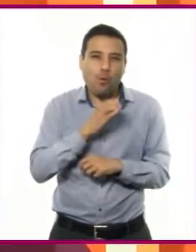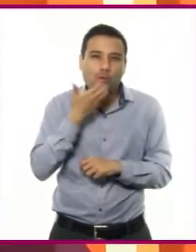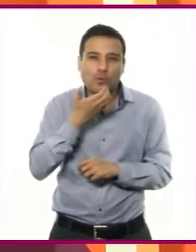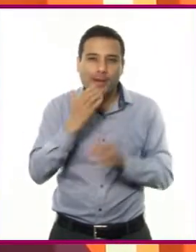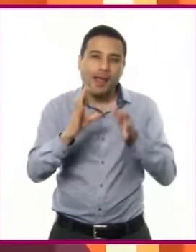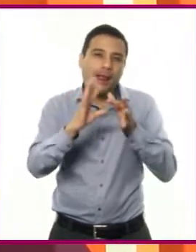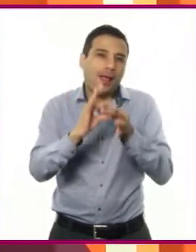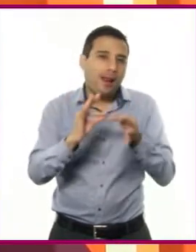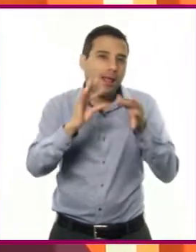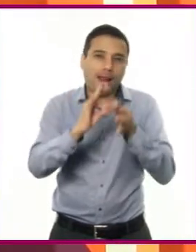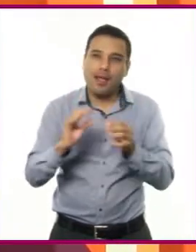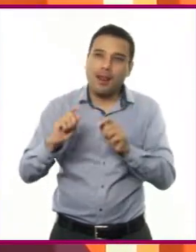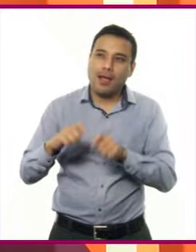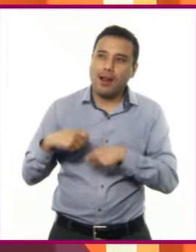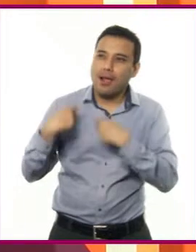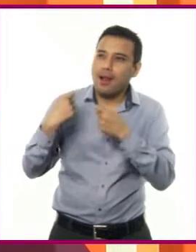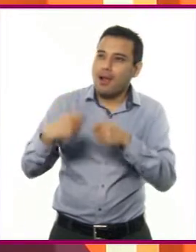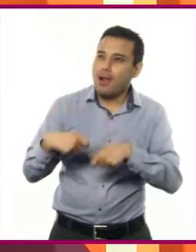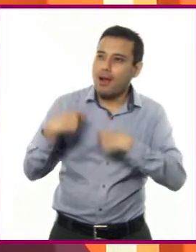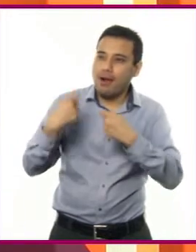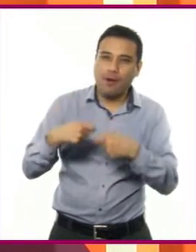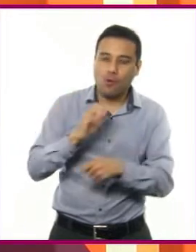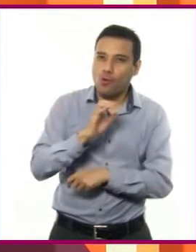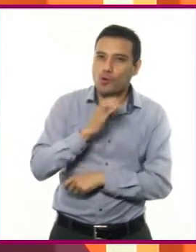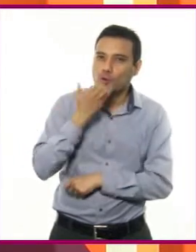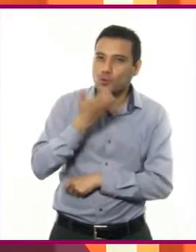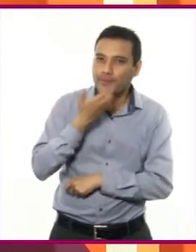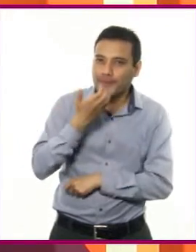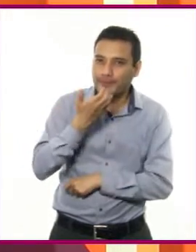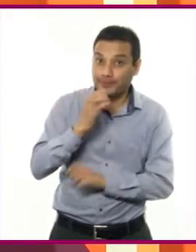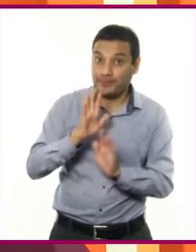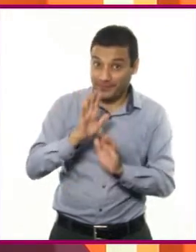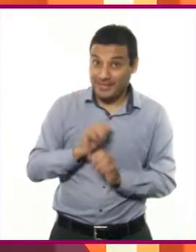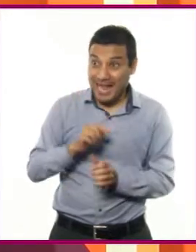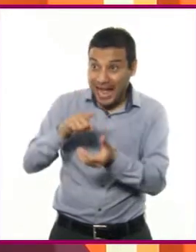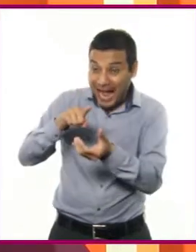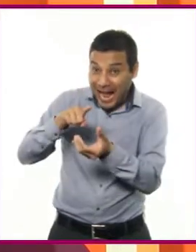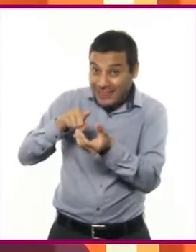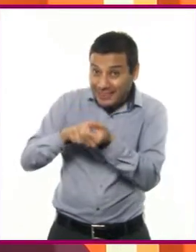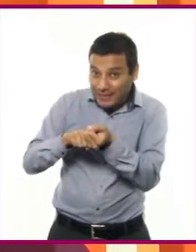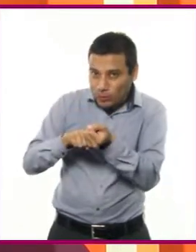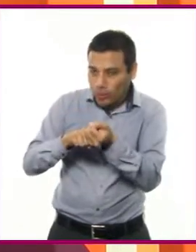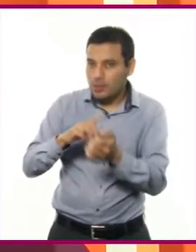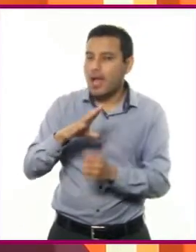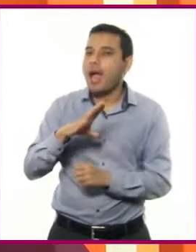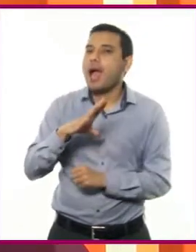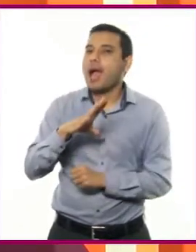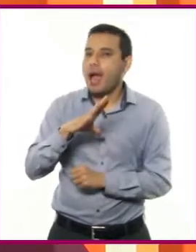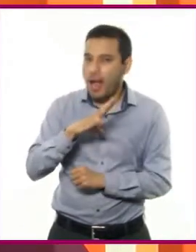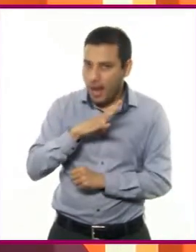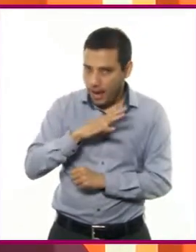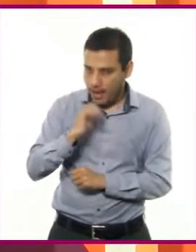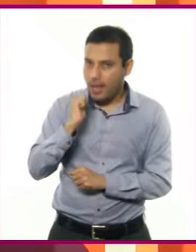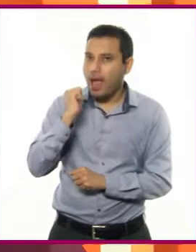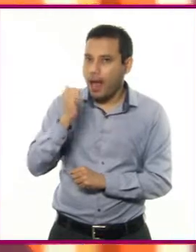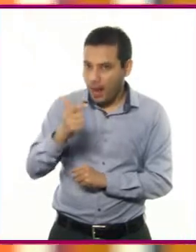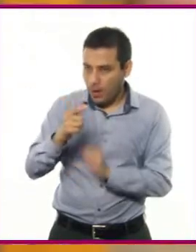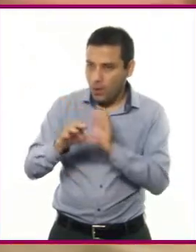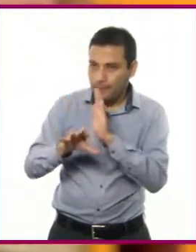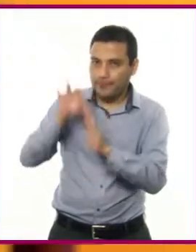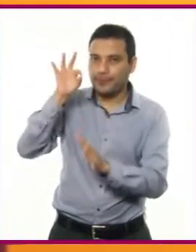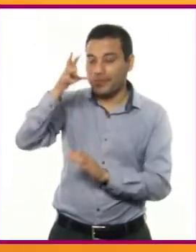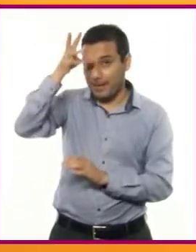de forma invariable, en la cual se expresa una reflexión moral, un consejo o una